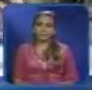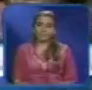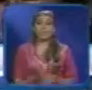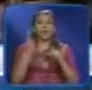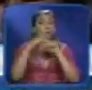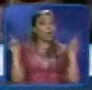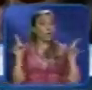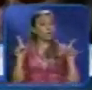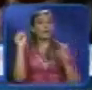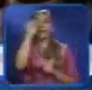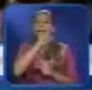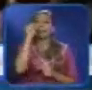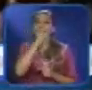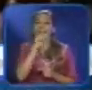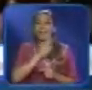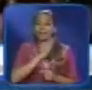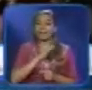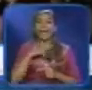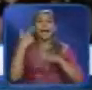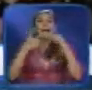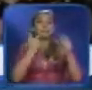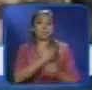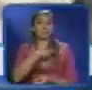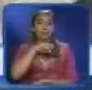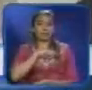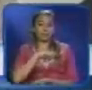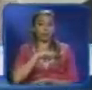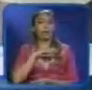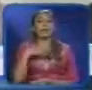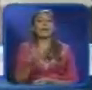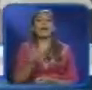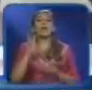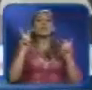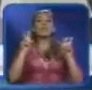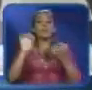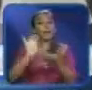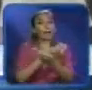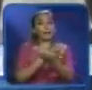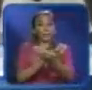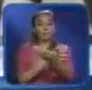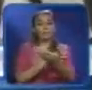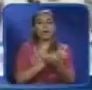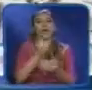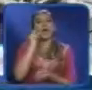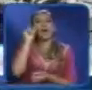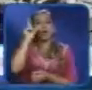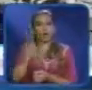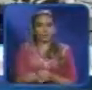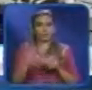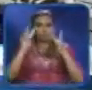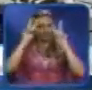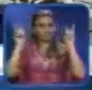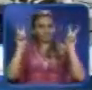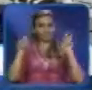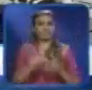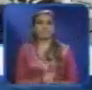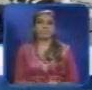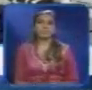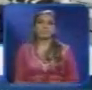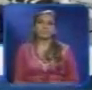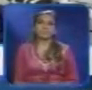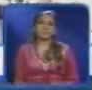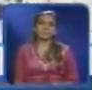Otro de los cantantes de habla hispana que ha presentado un nuevo tema es Alejandro Sanz, quien llega con Looking for Paradise.